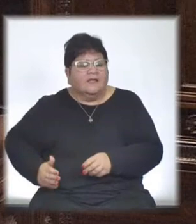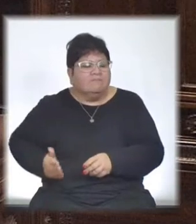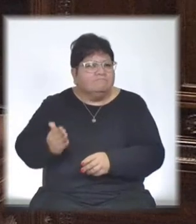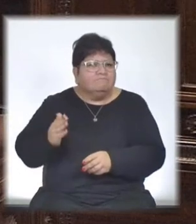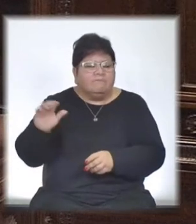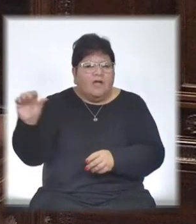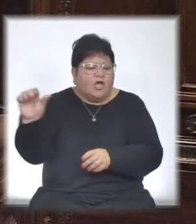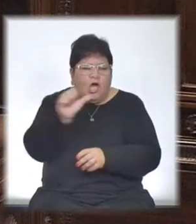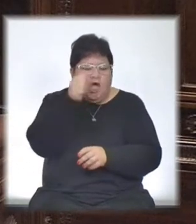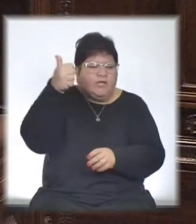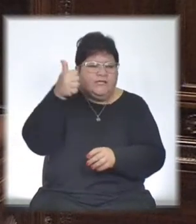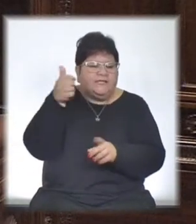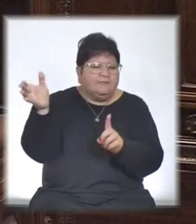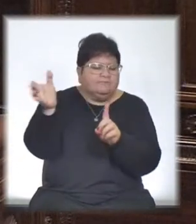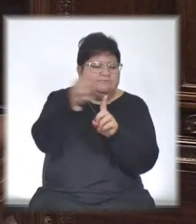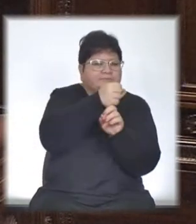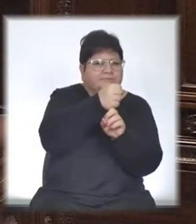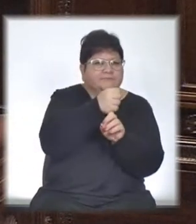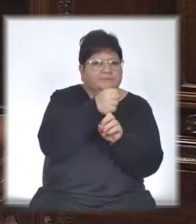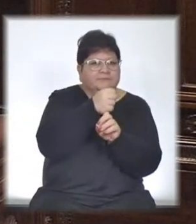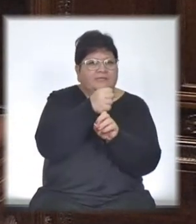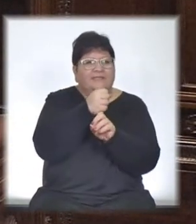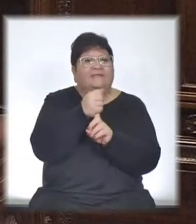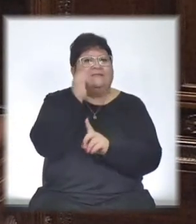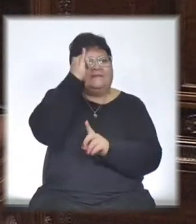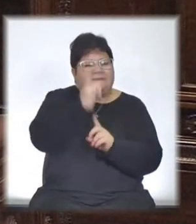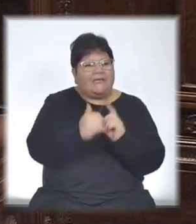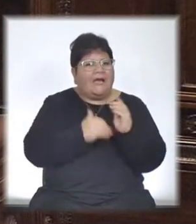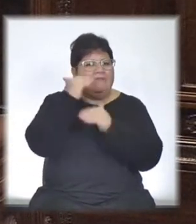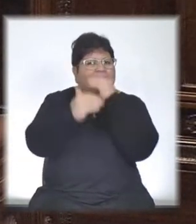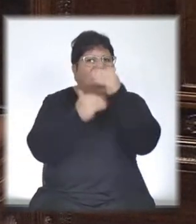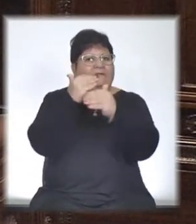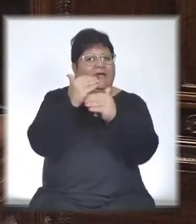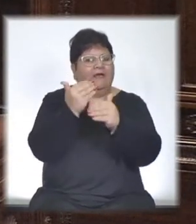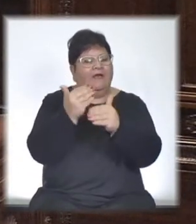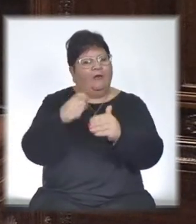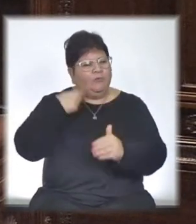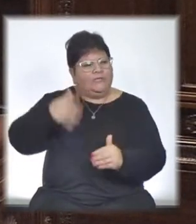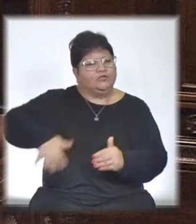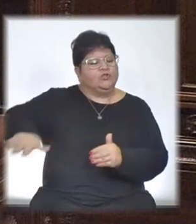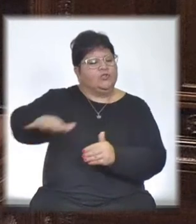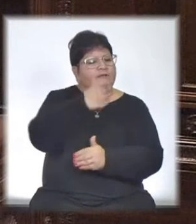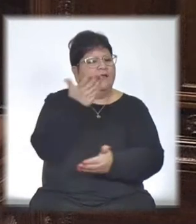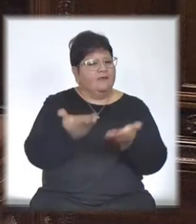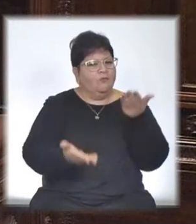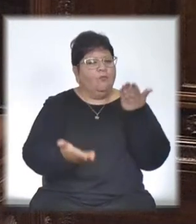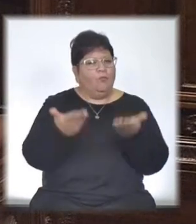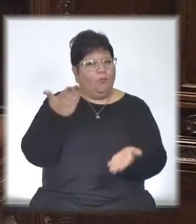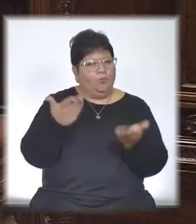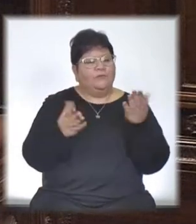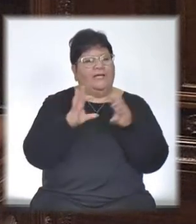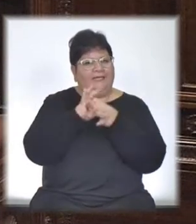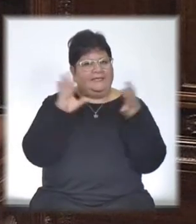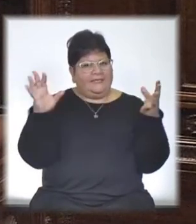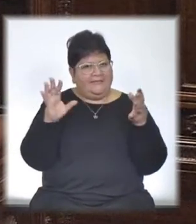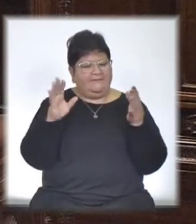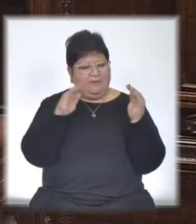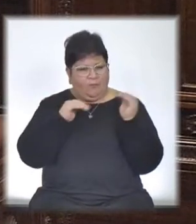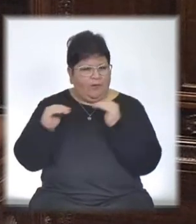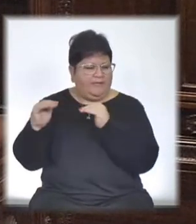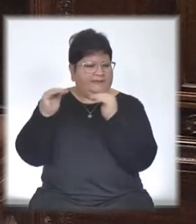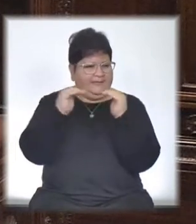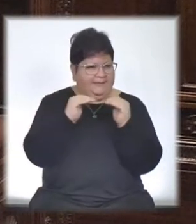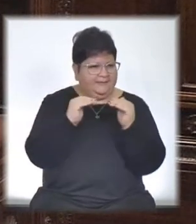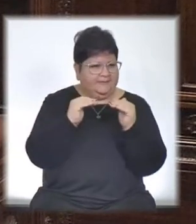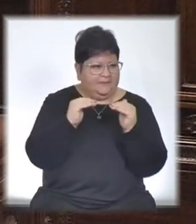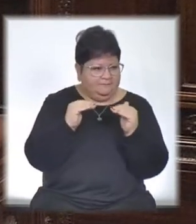indefectiblemente tiene que seguir avanzando hacia una sociedad más justa, libre, solidaria e igualitaria. No podemos dejar de